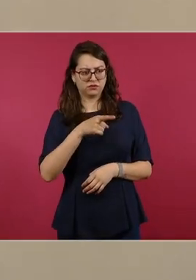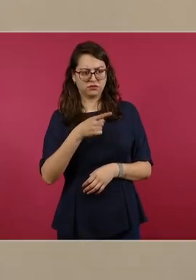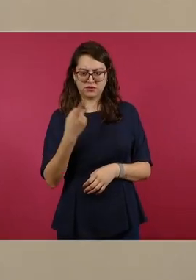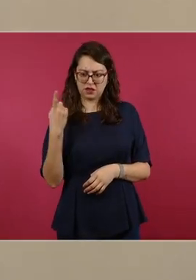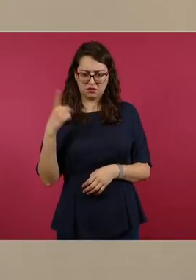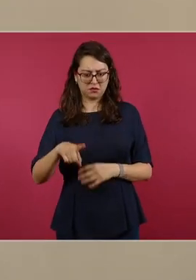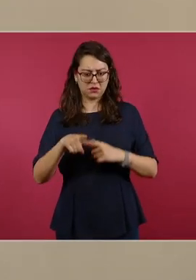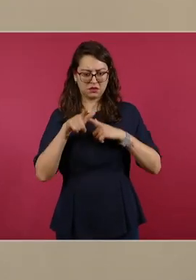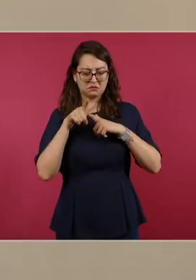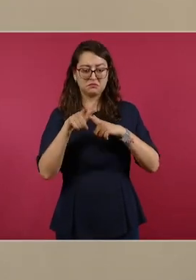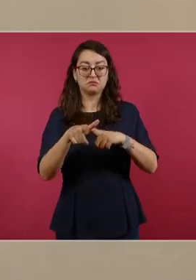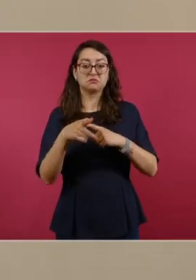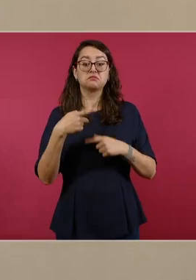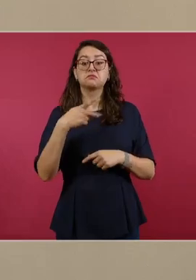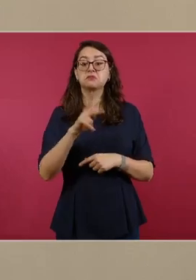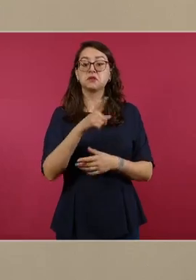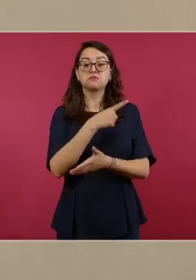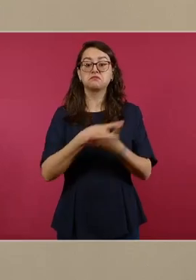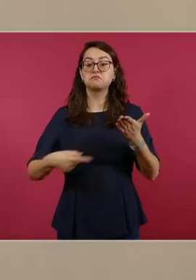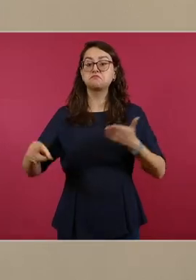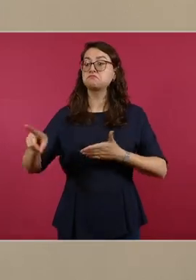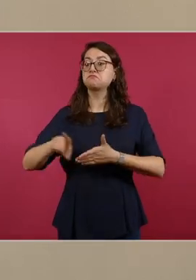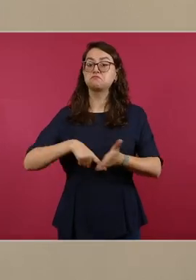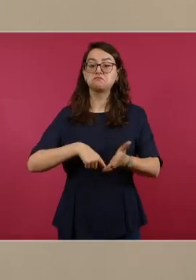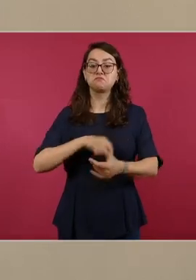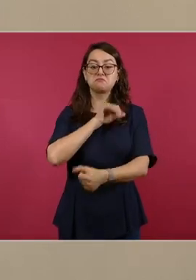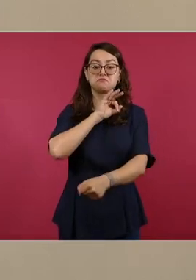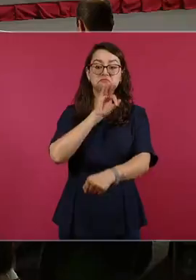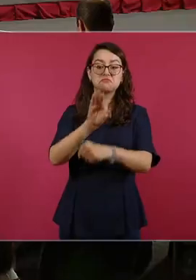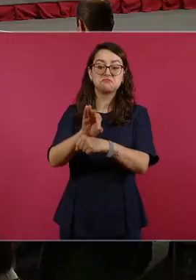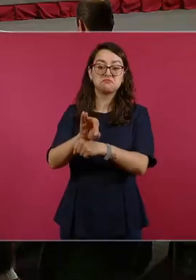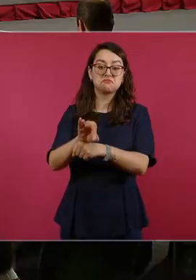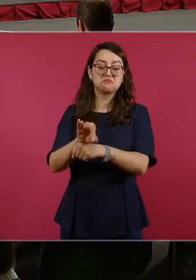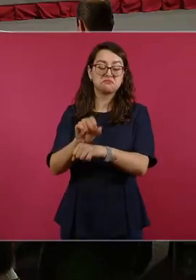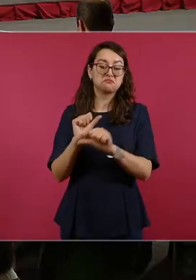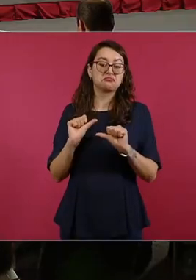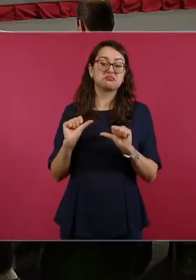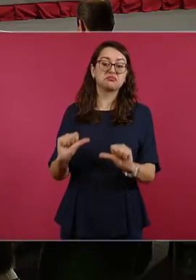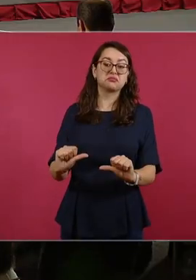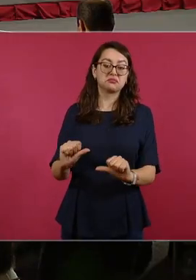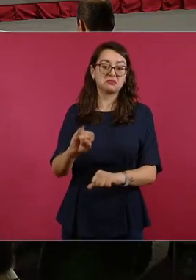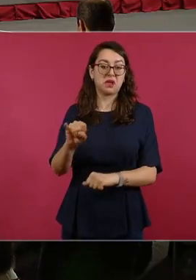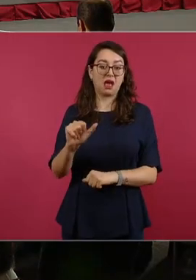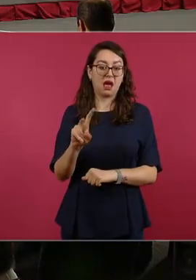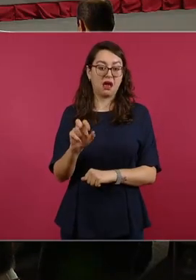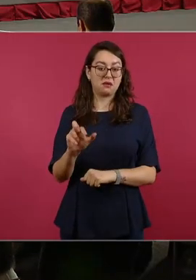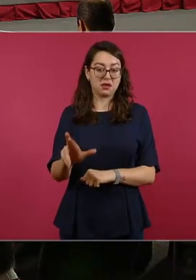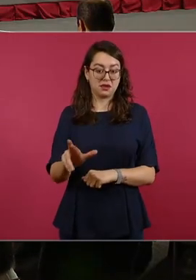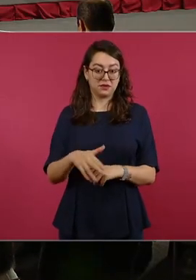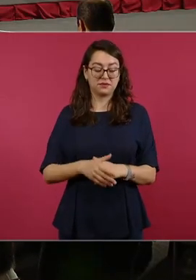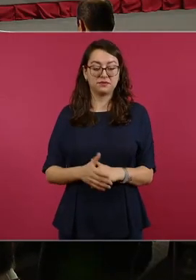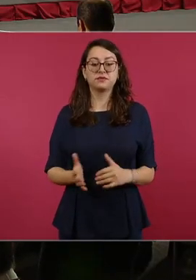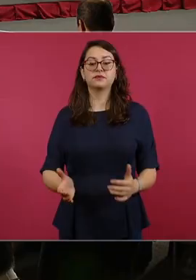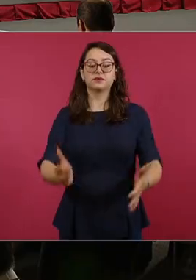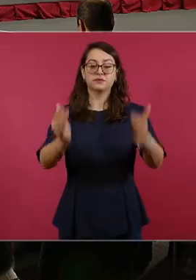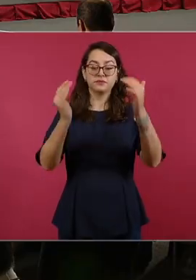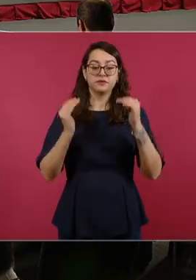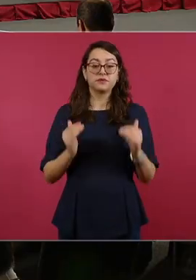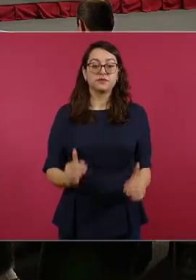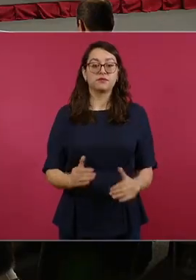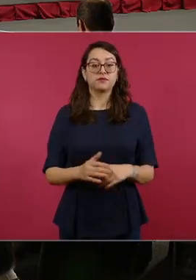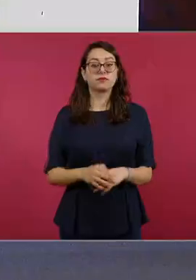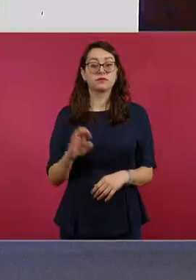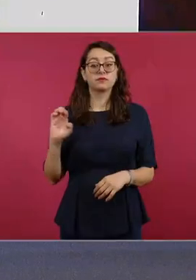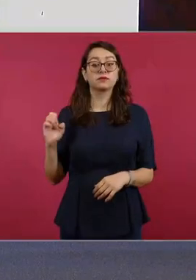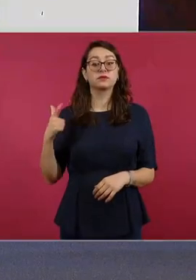improcedencia del sobreseguimiento en favor de Javier N. Adelante. Este otro caso es el caso del